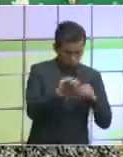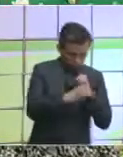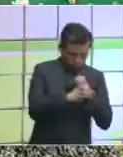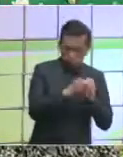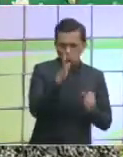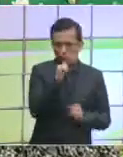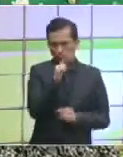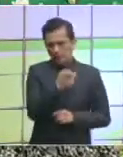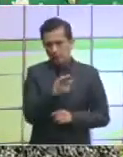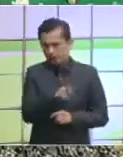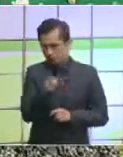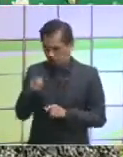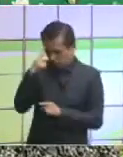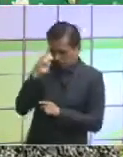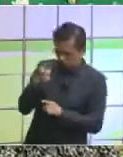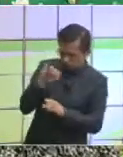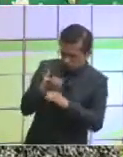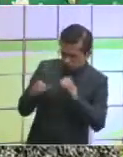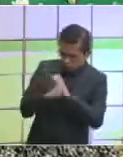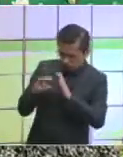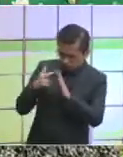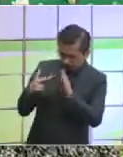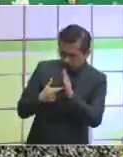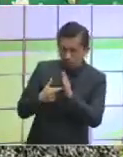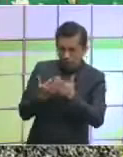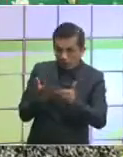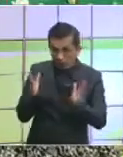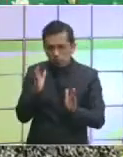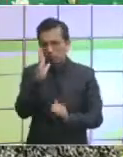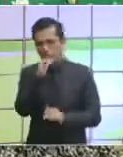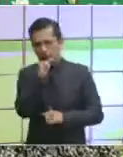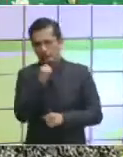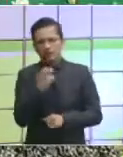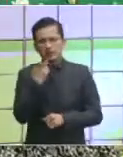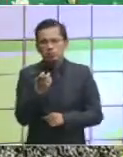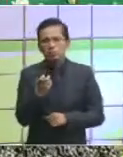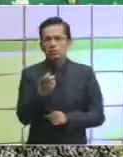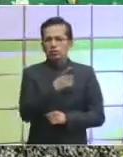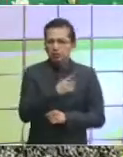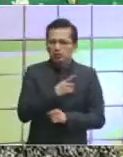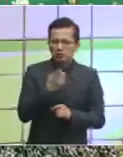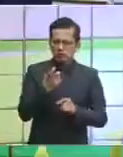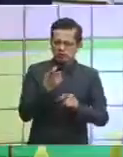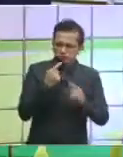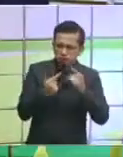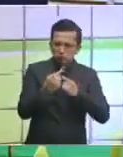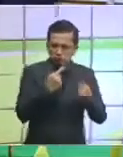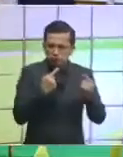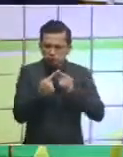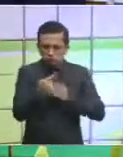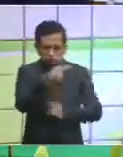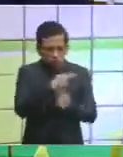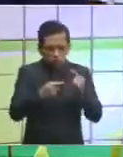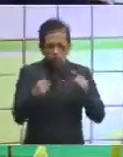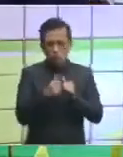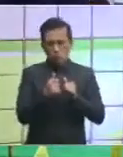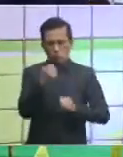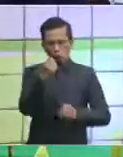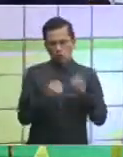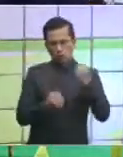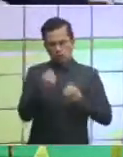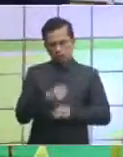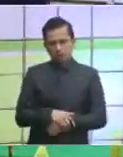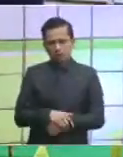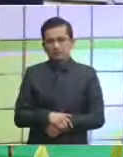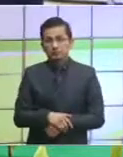posibilidades normativas no se pueden abrir y tiene una función importante de diálogo con los jueces de otra forma me parece de verdad